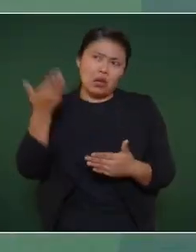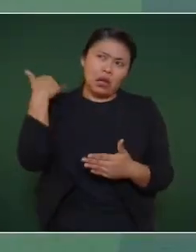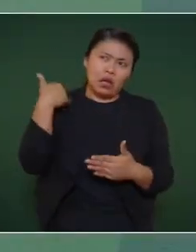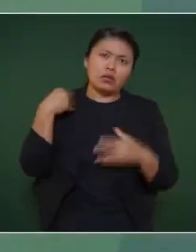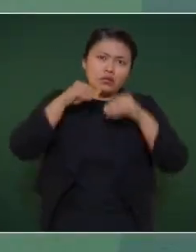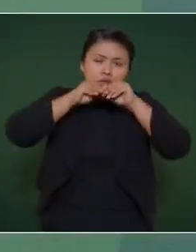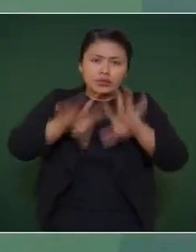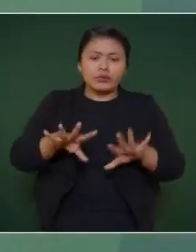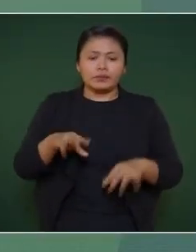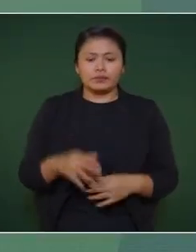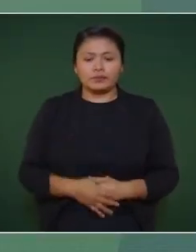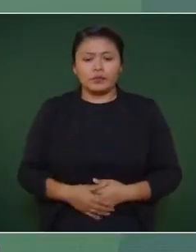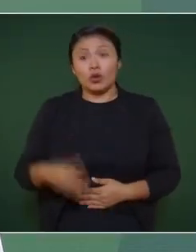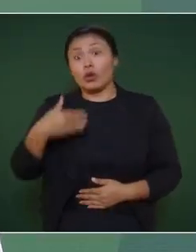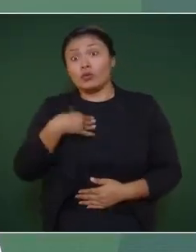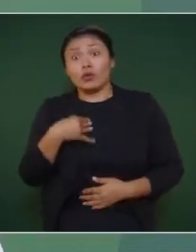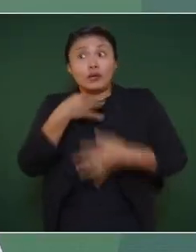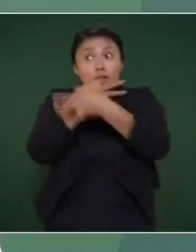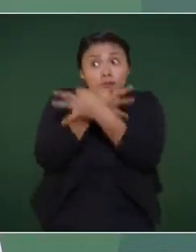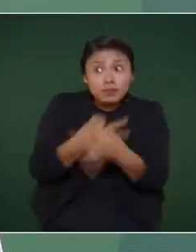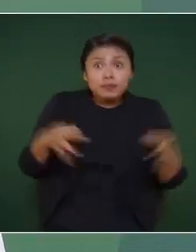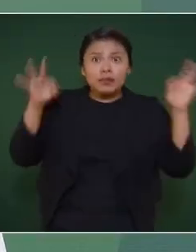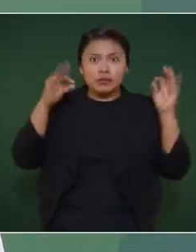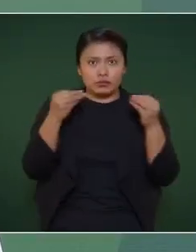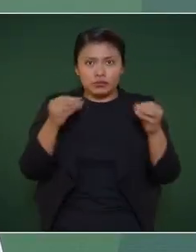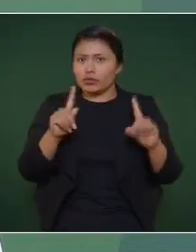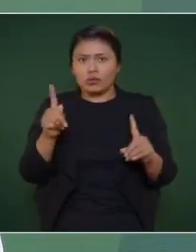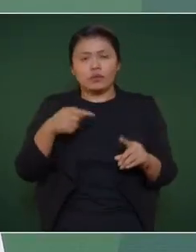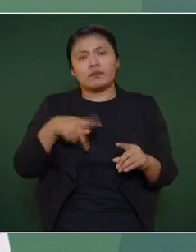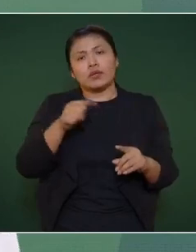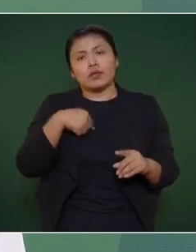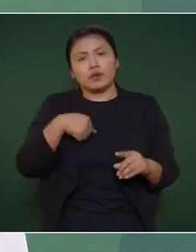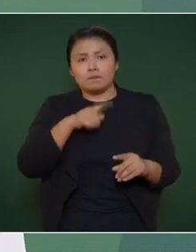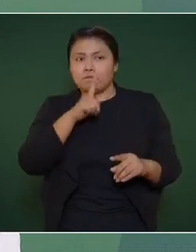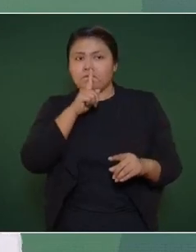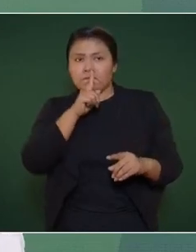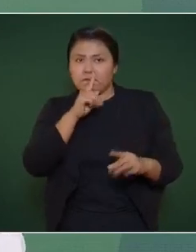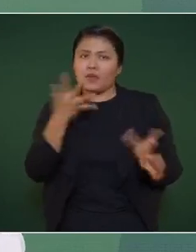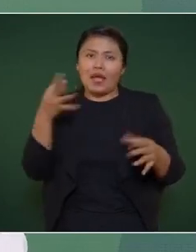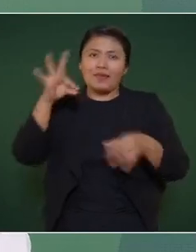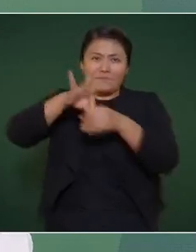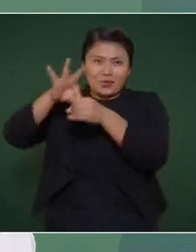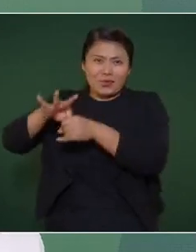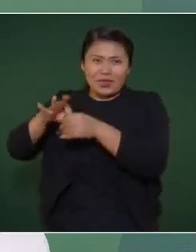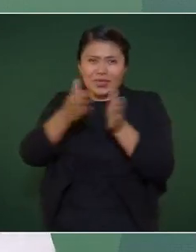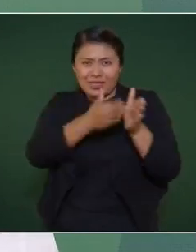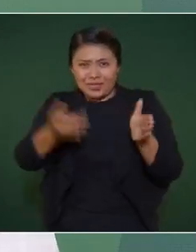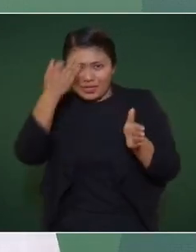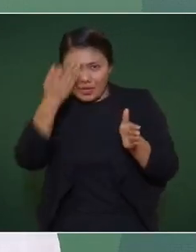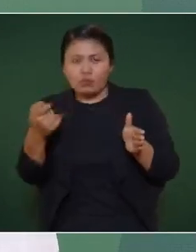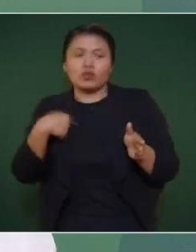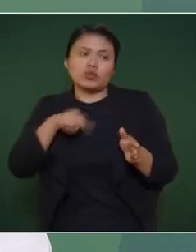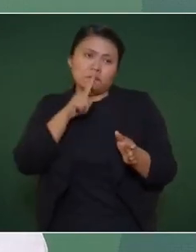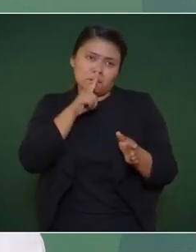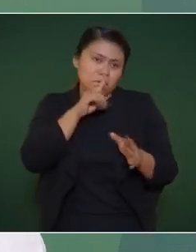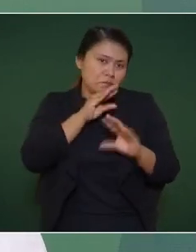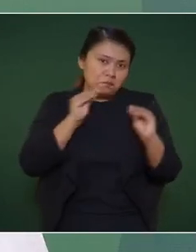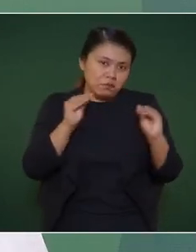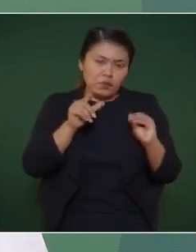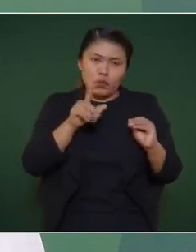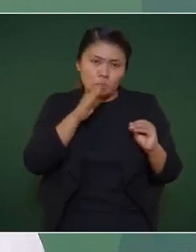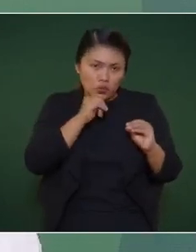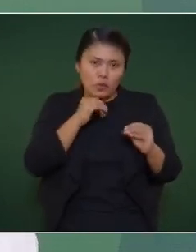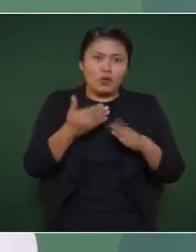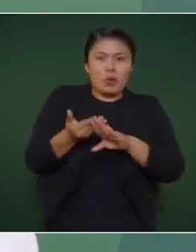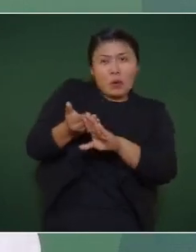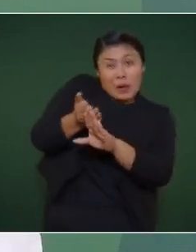cuando ustedes lo preguntan por el tema de veda, pero cuando ustedes me preguntan esto con la prensa, lo hice en las redes